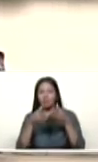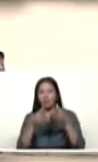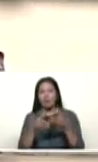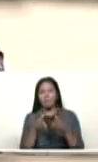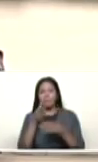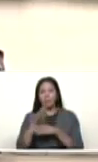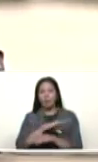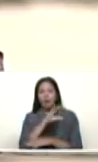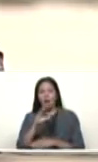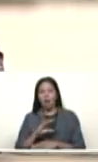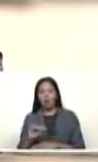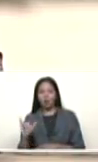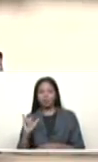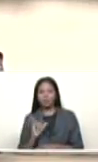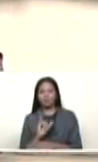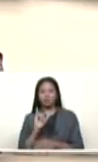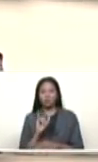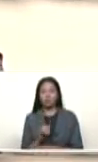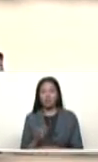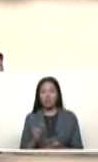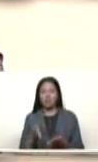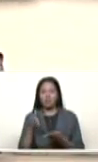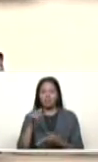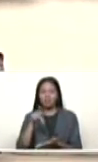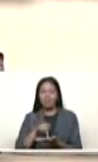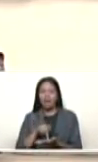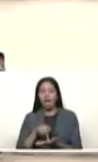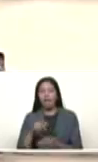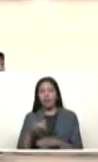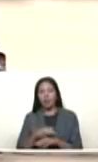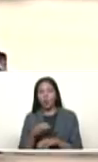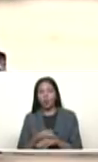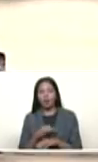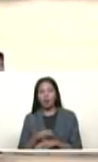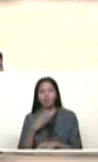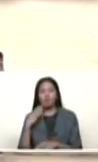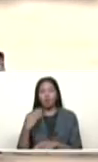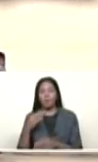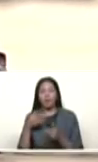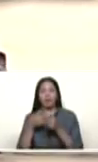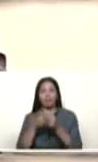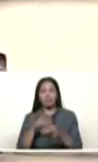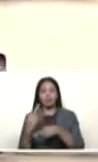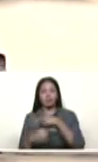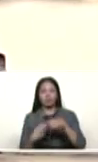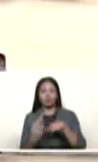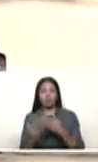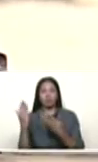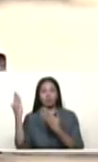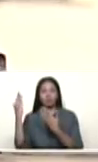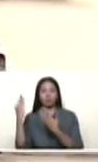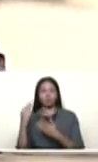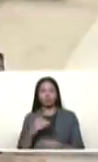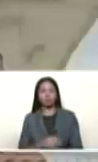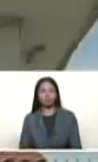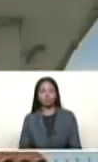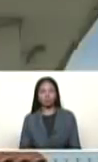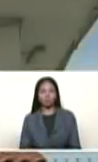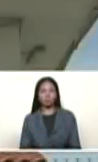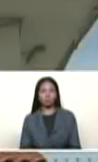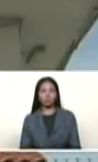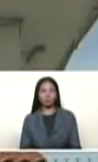costa del estado Sucre y allá está nuestro gobernador, joven líder revolucionario Edwin Rojas. ¡Adelante,